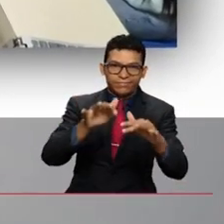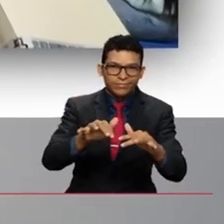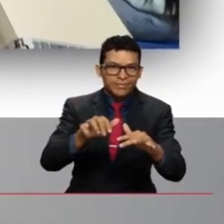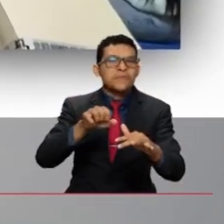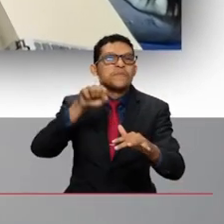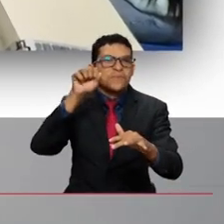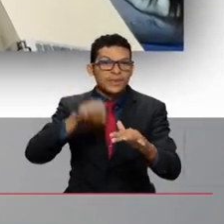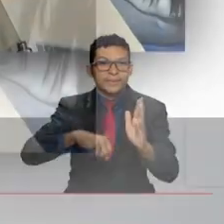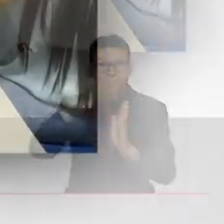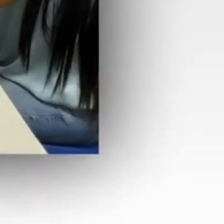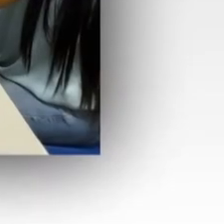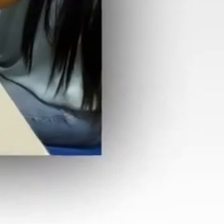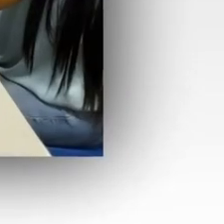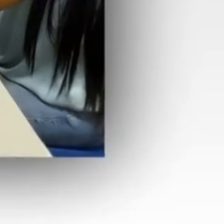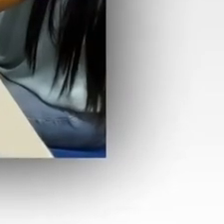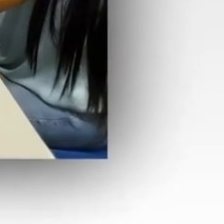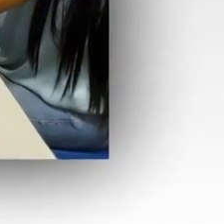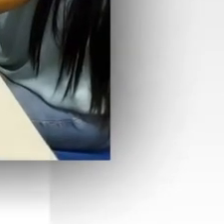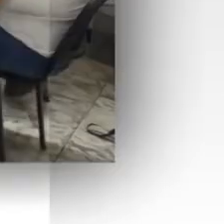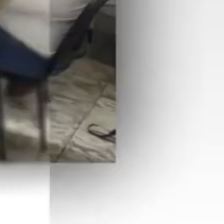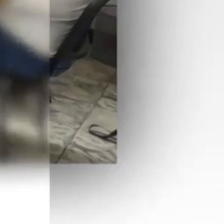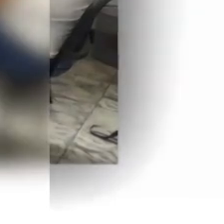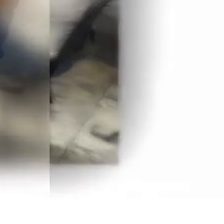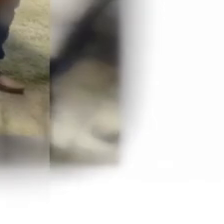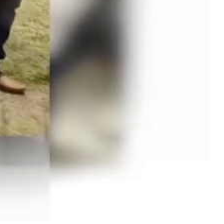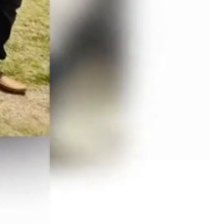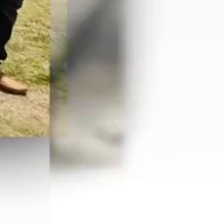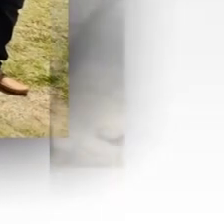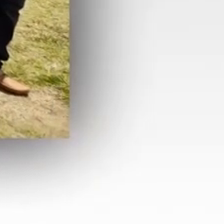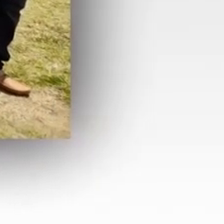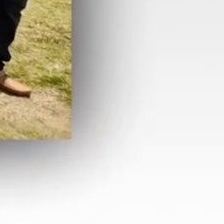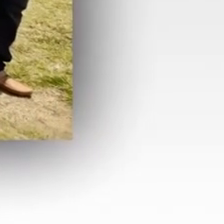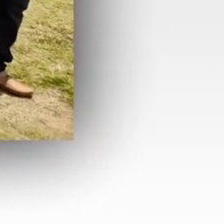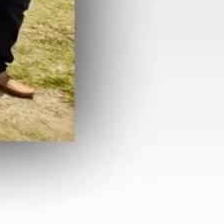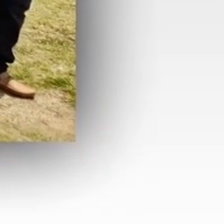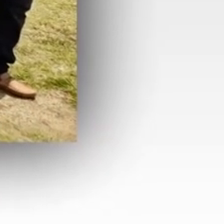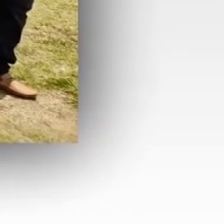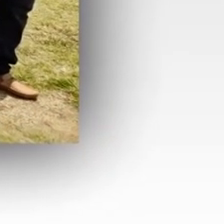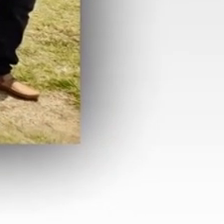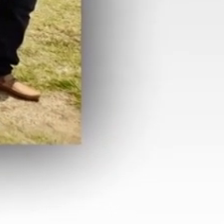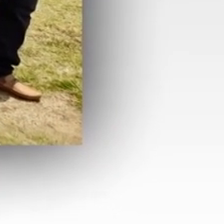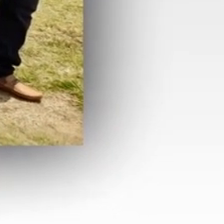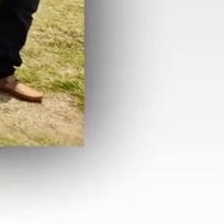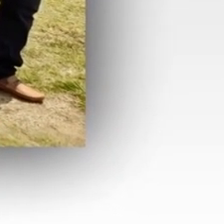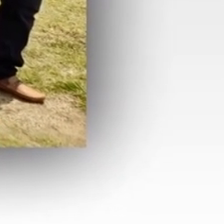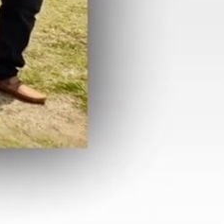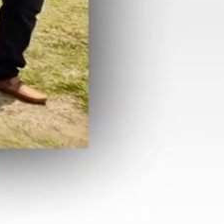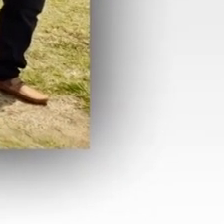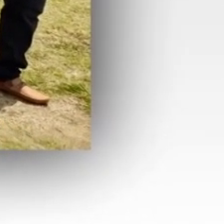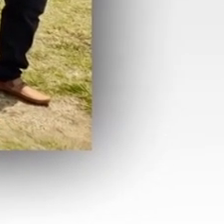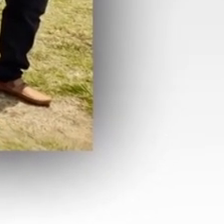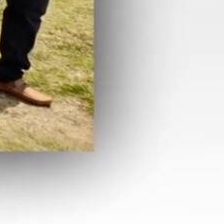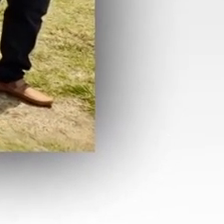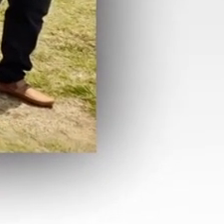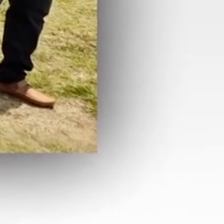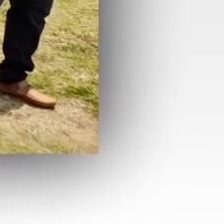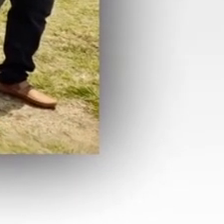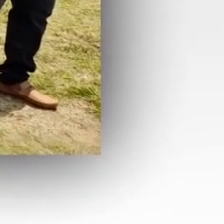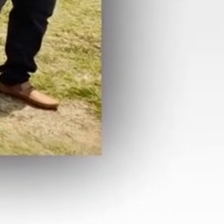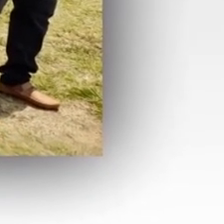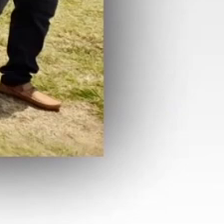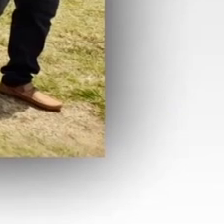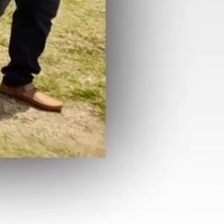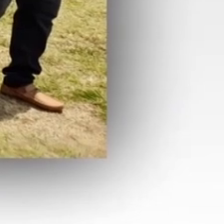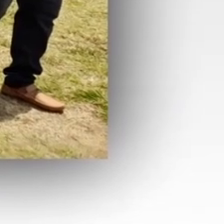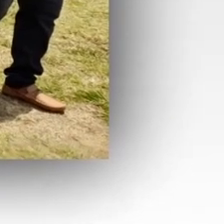por eso el director de este evento nacional Baltasar Medina estuvo en la capital del Valle del cauca para verificar los